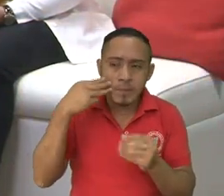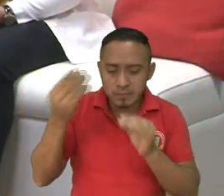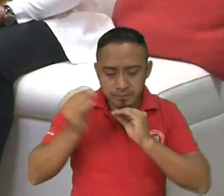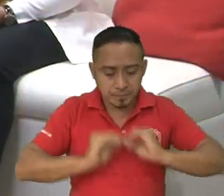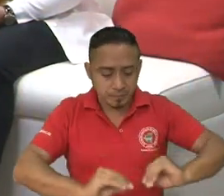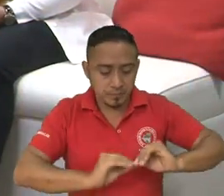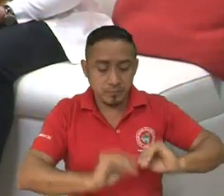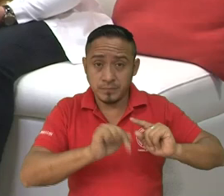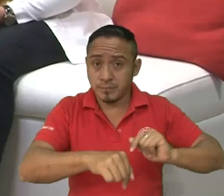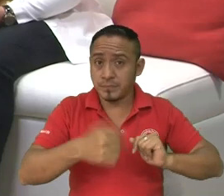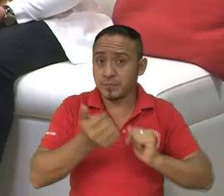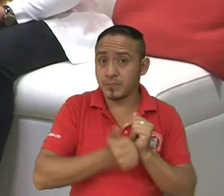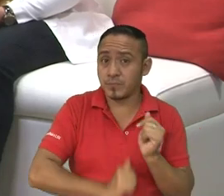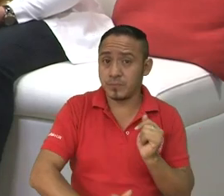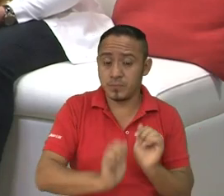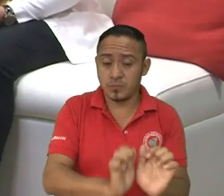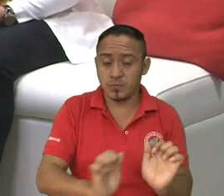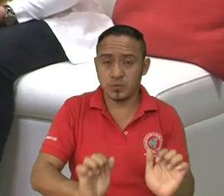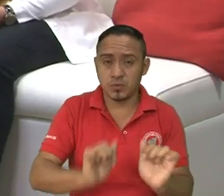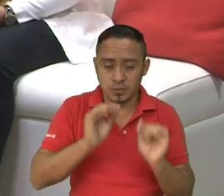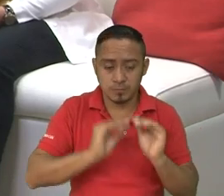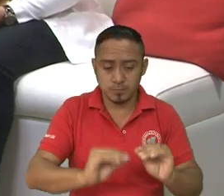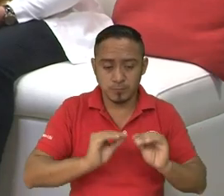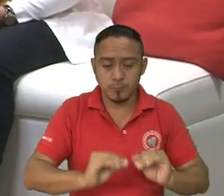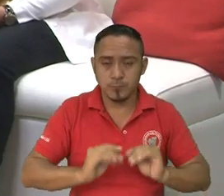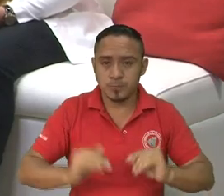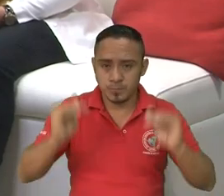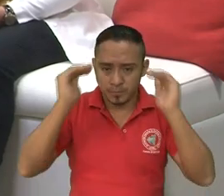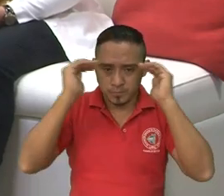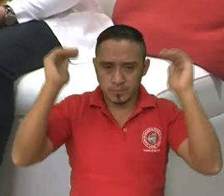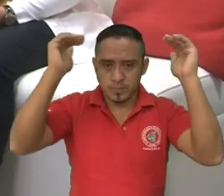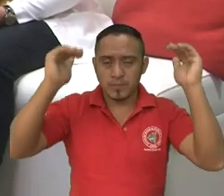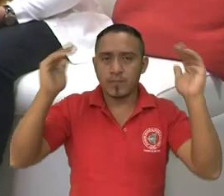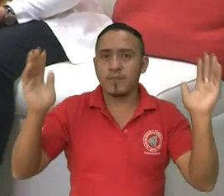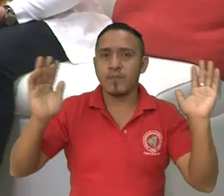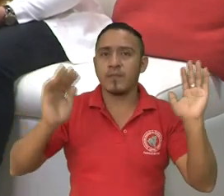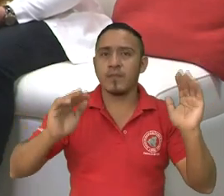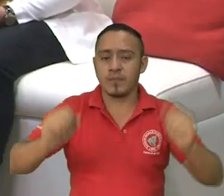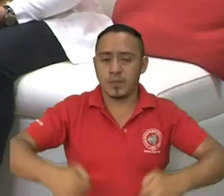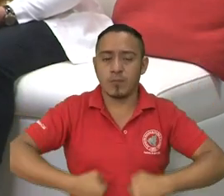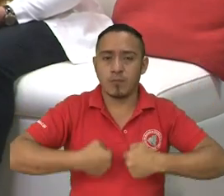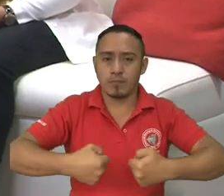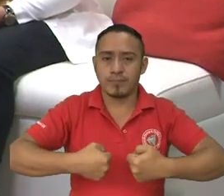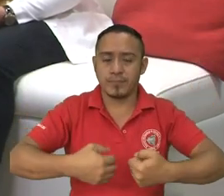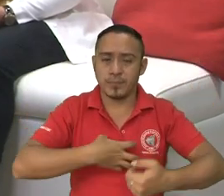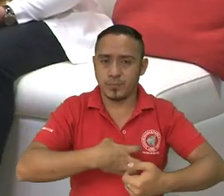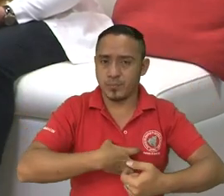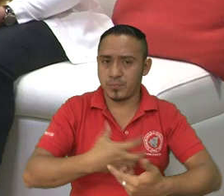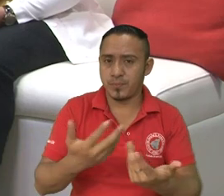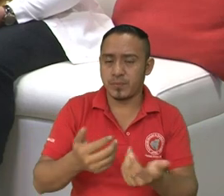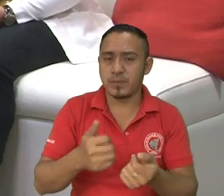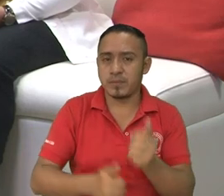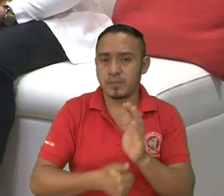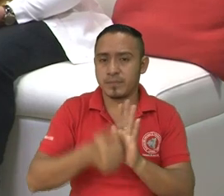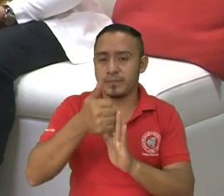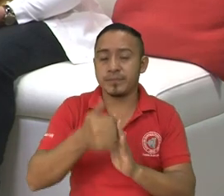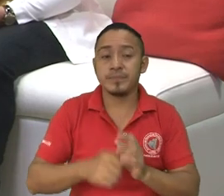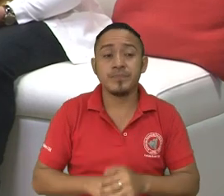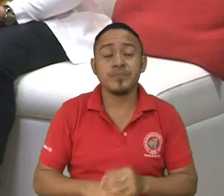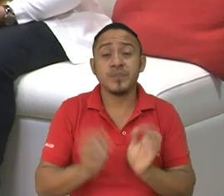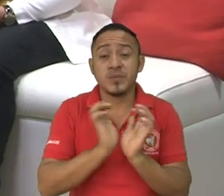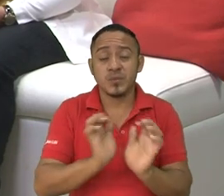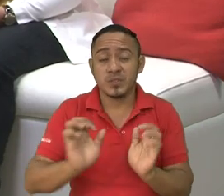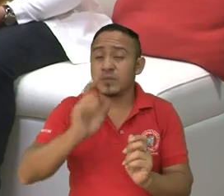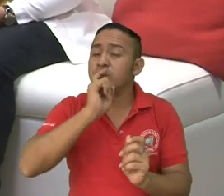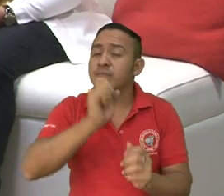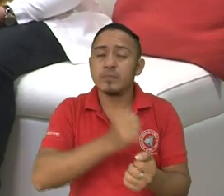que en temprana edad también el niño pueda ir fortaleciendo su autoestima? Hay muchos niños que les gusta el